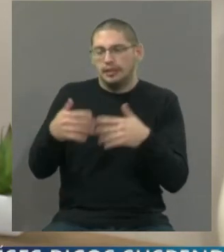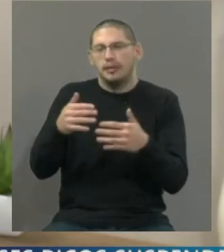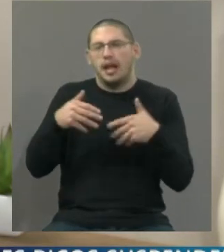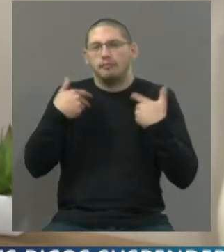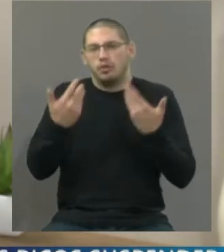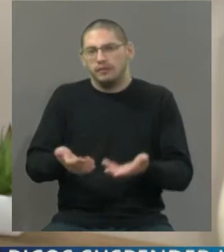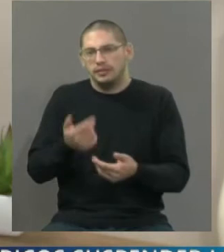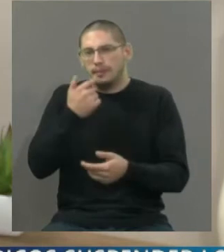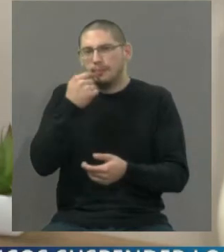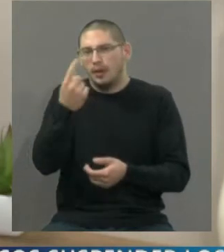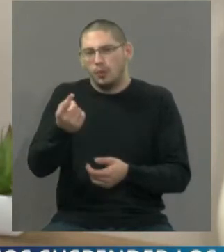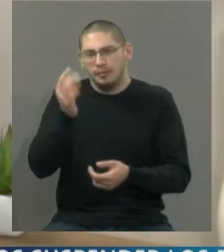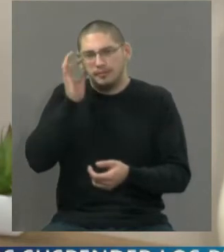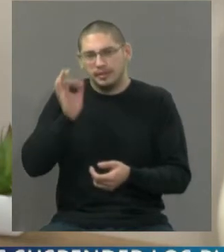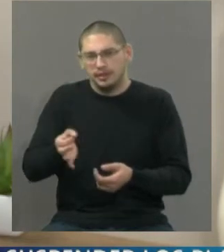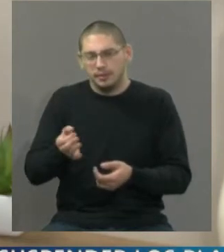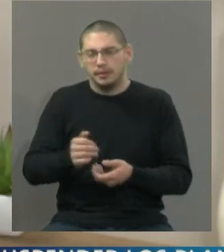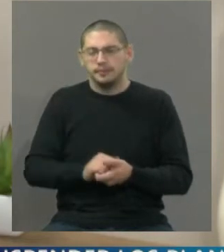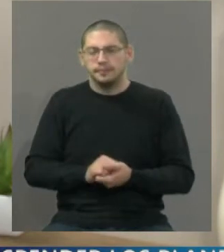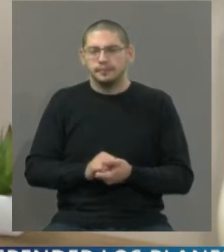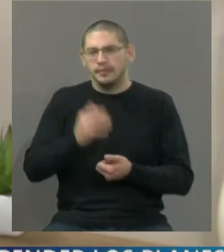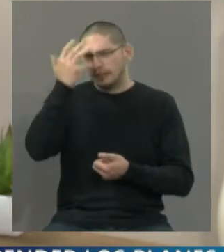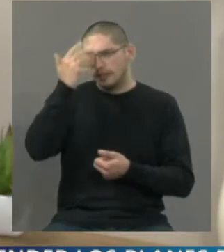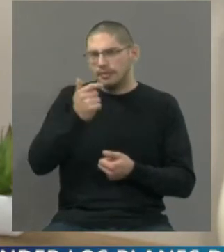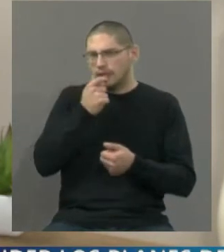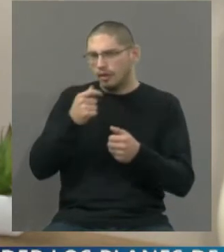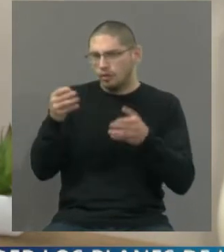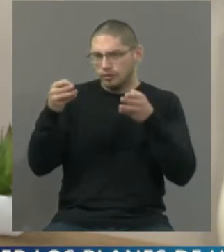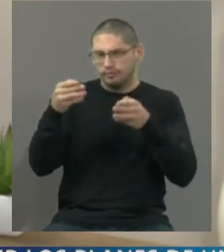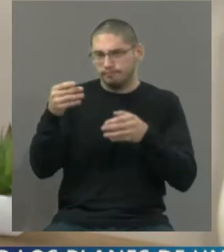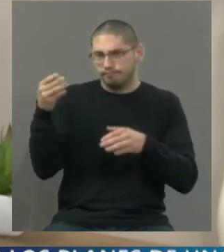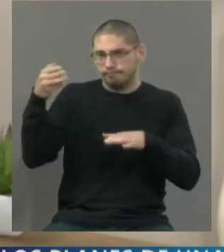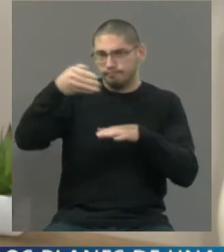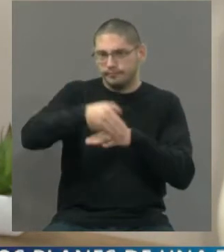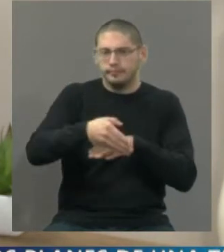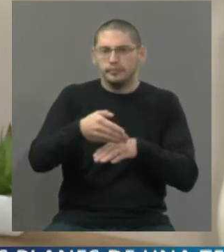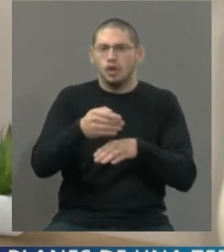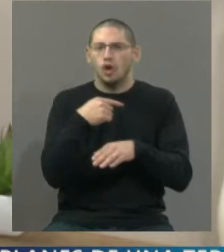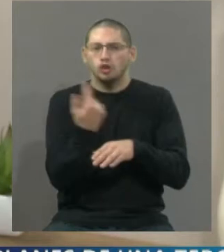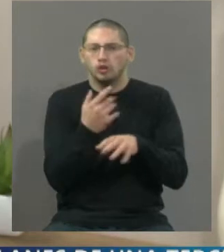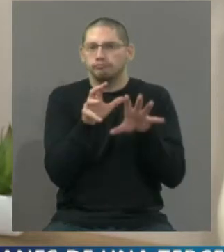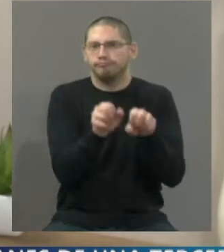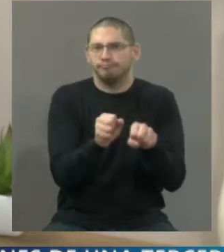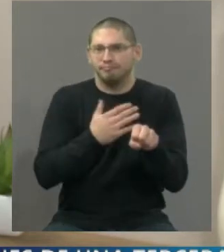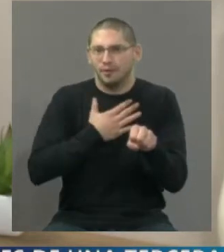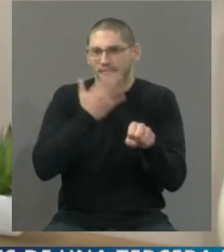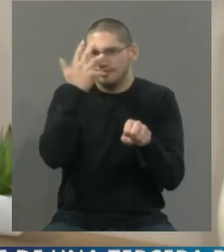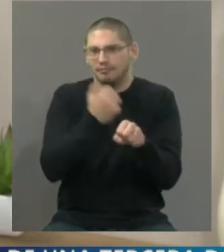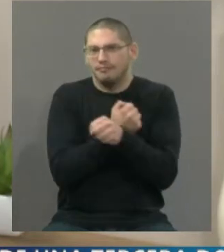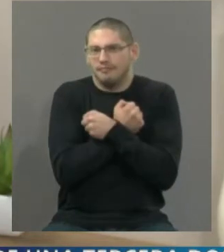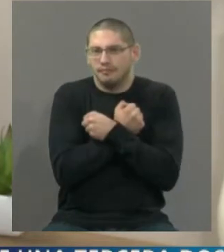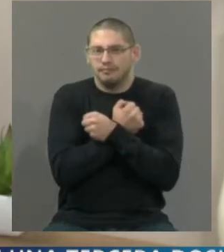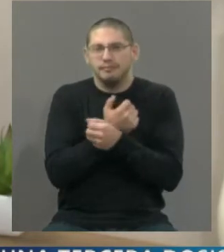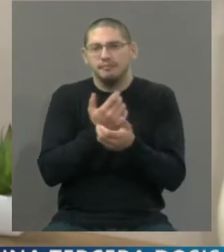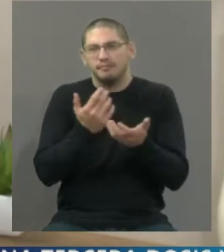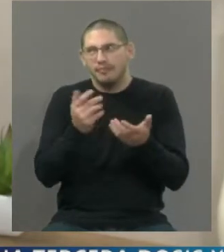poco el paso de San Martín en Mendoza, porque vos decías, nosotros lo hemos abrazado como propio, tal vez en otros lugares no se da